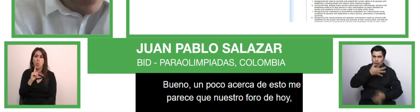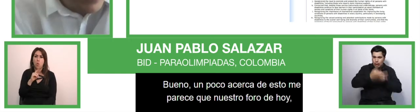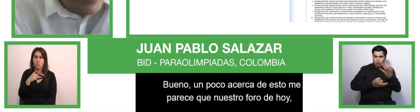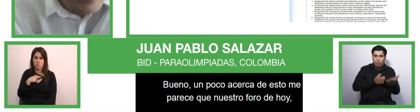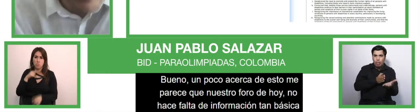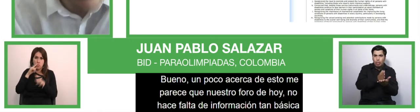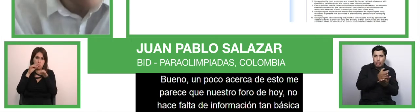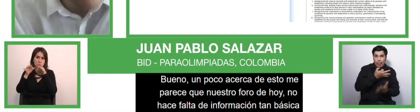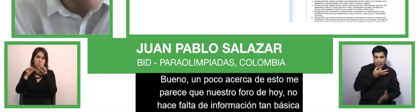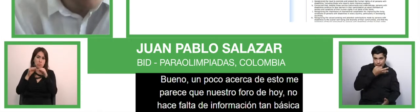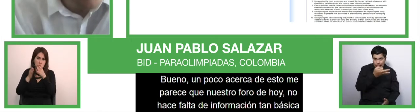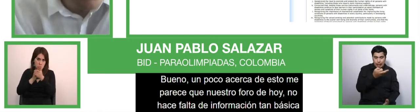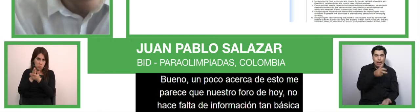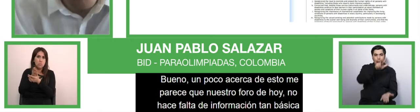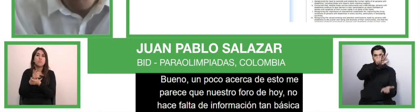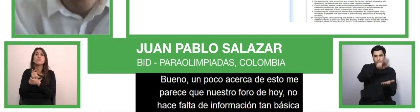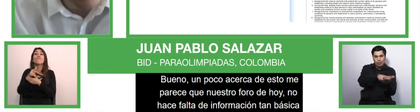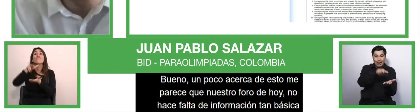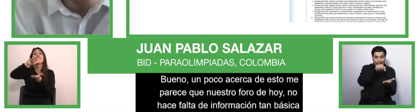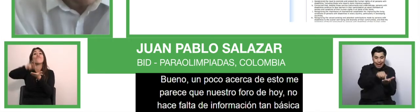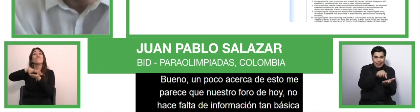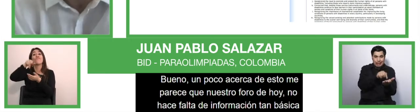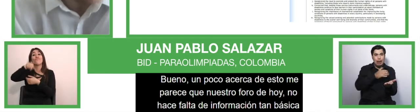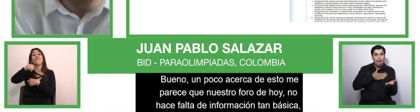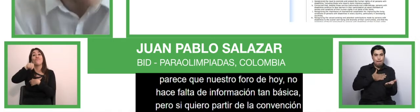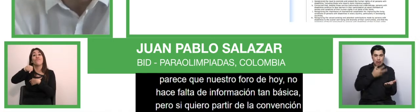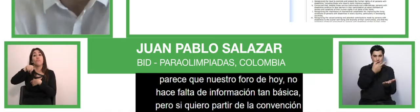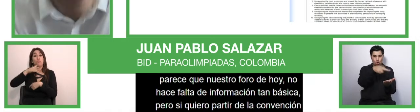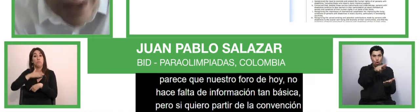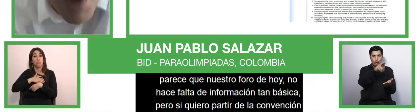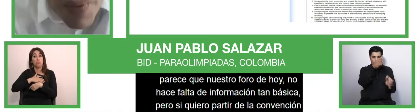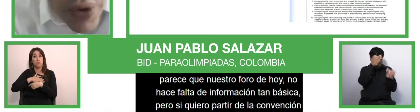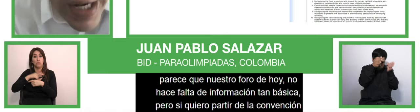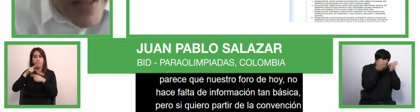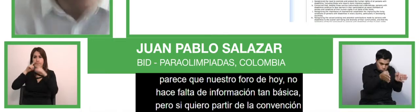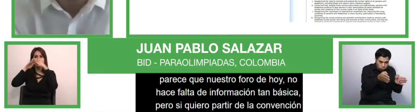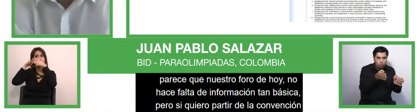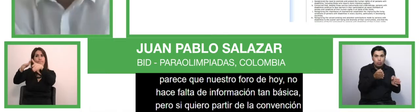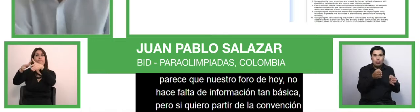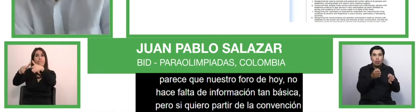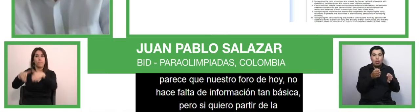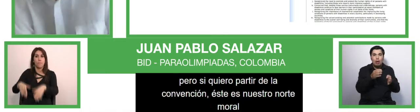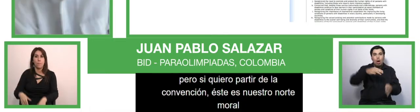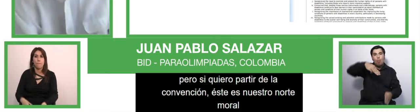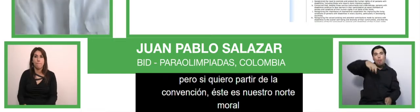convención, ese es nuestro norte moral, estratégico y político